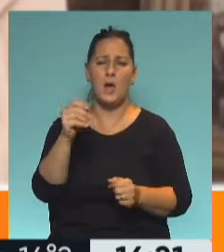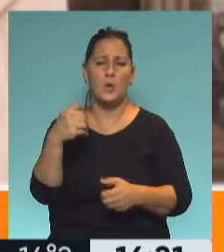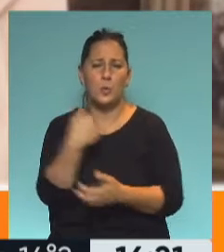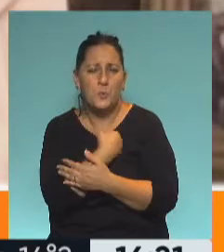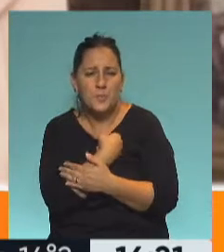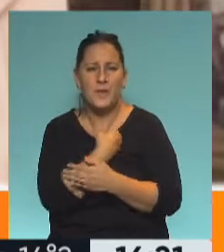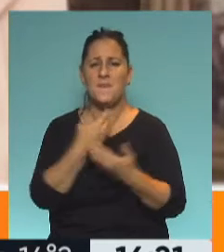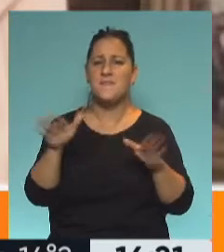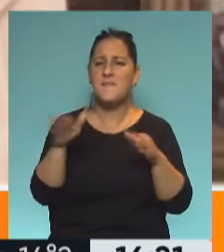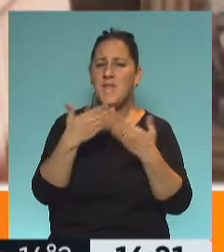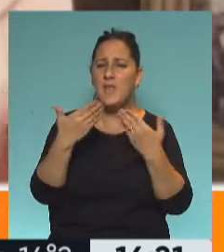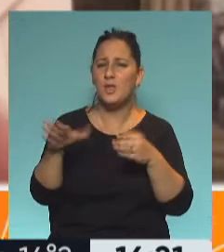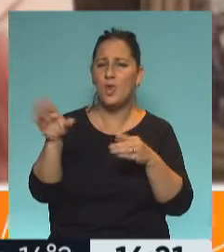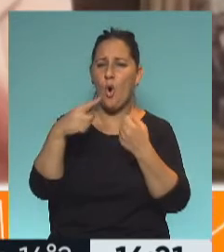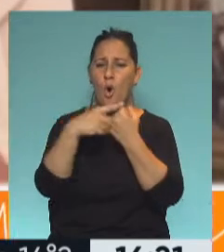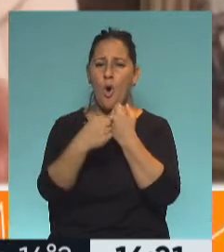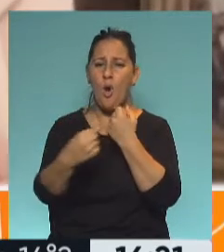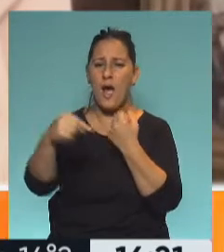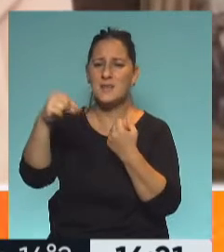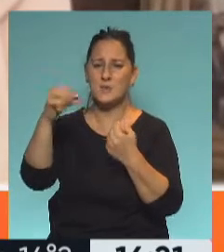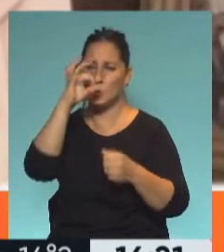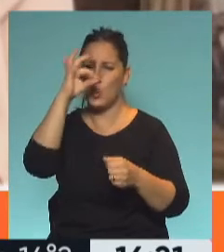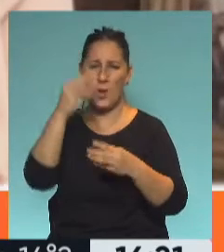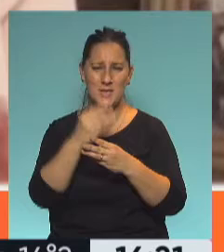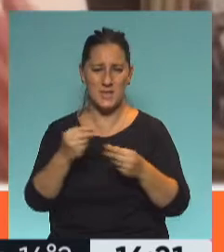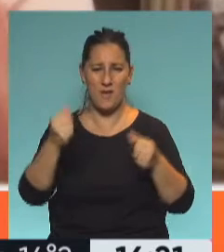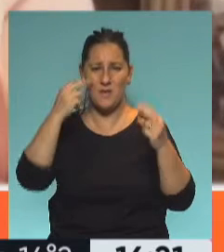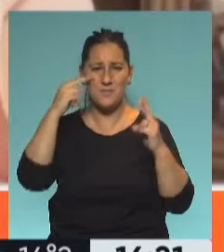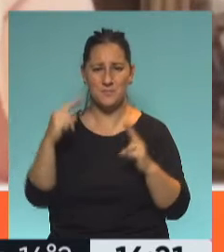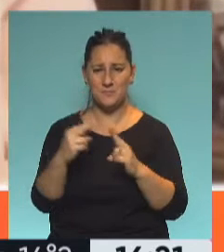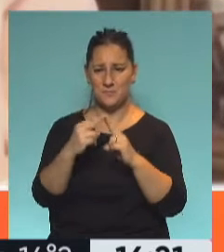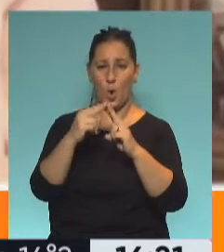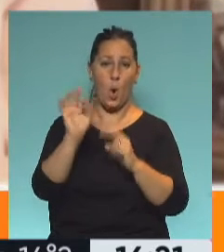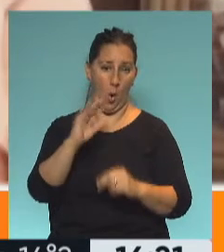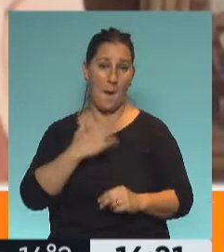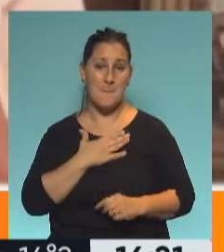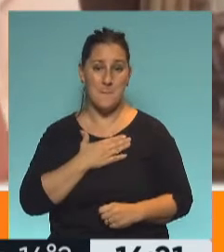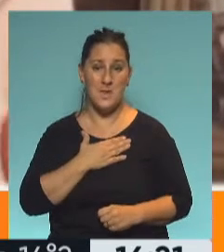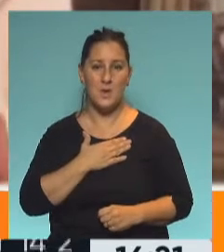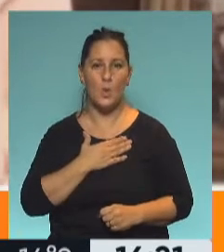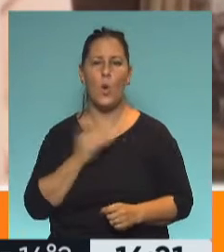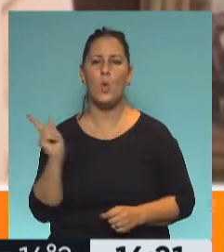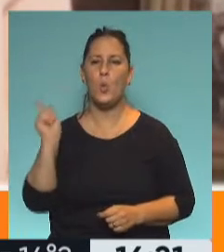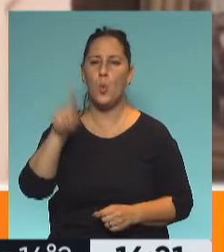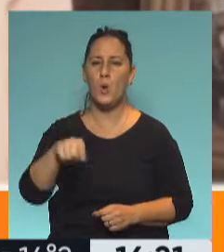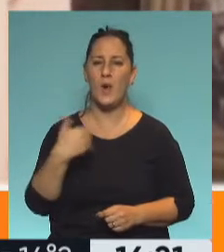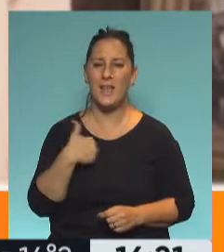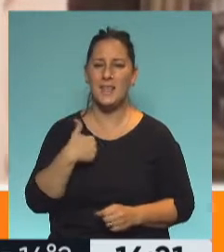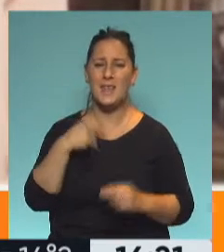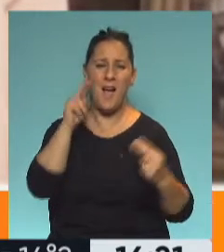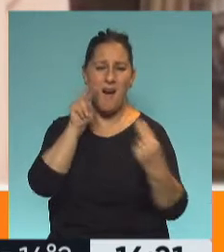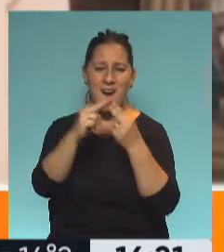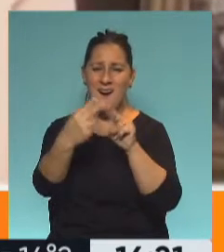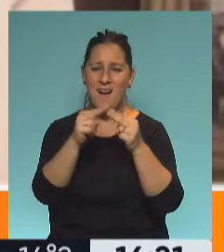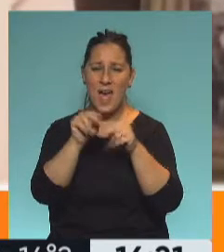hojas del viento que nunca se van. Eso es lo que nos pasa a nosotros cuando nos encontramos, o me pasa a mí, por supuesto, cuando vuelvo a Argentina y me encuentro con los, claro,